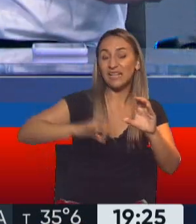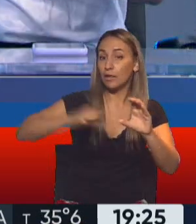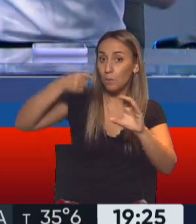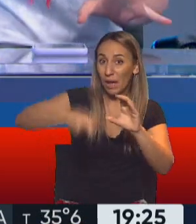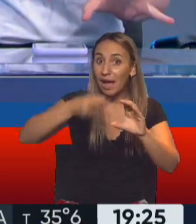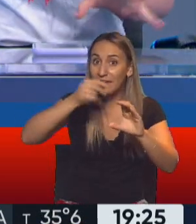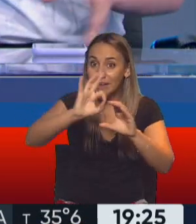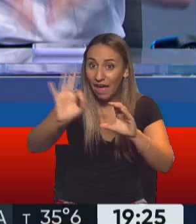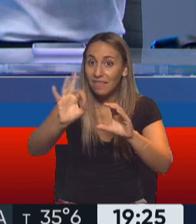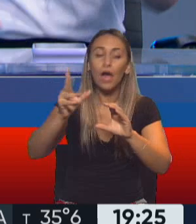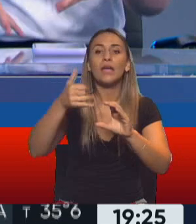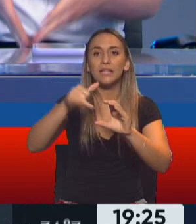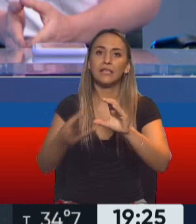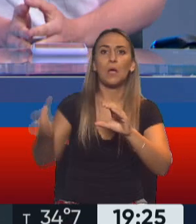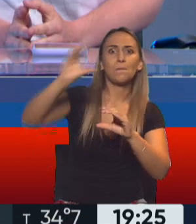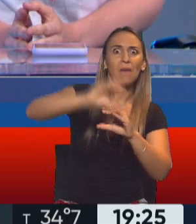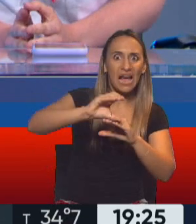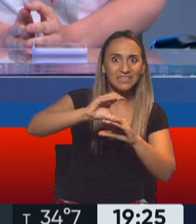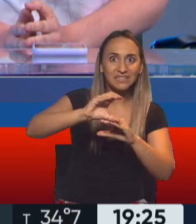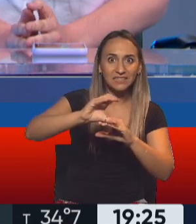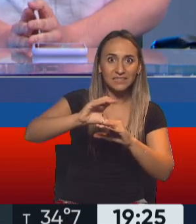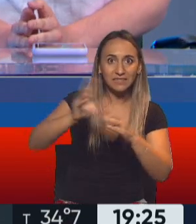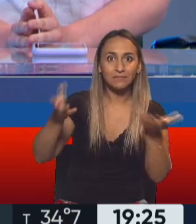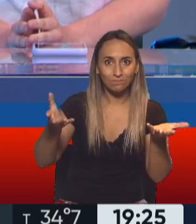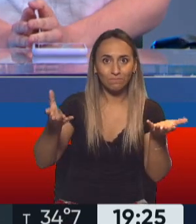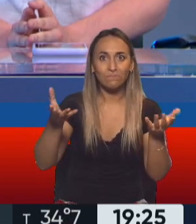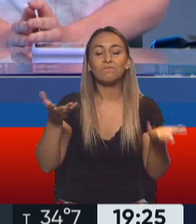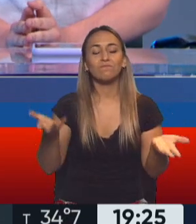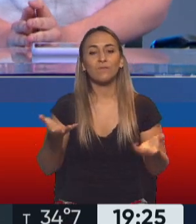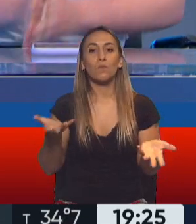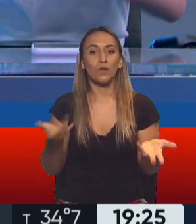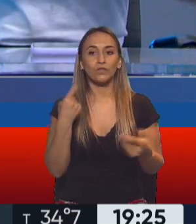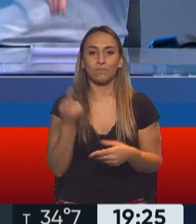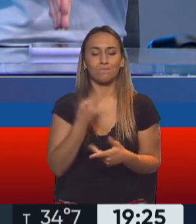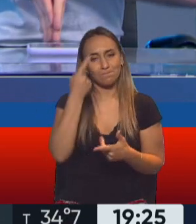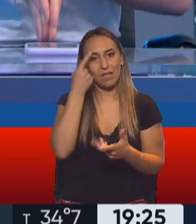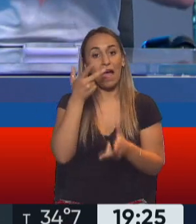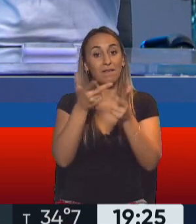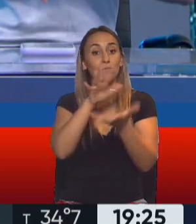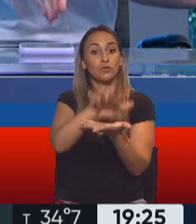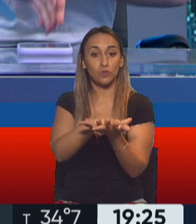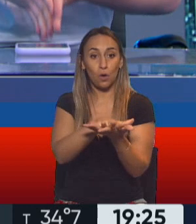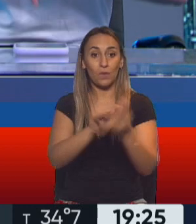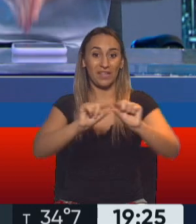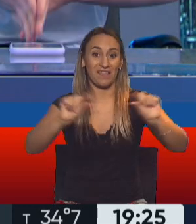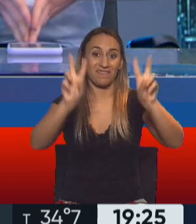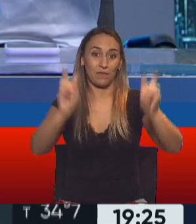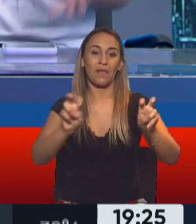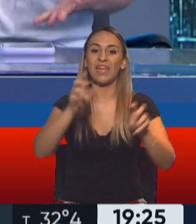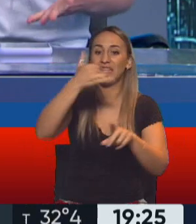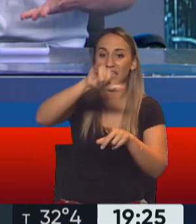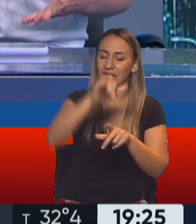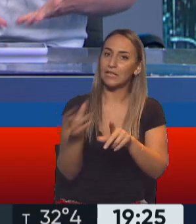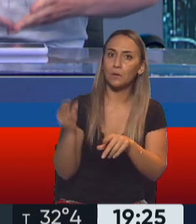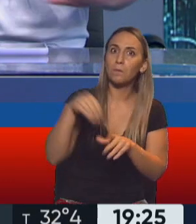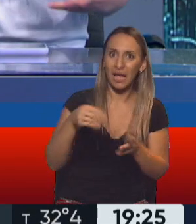suerte de intereses punitivos, si se quiere. Bueno, eso es justamente a lo que nos referimos cuando hablamos de sobretasas. Bueno,